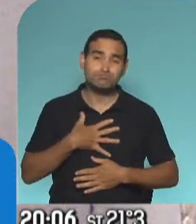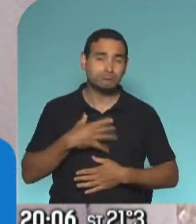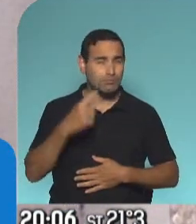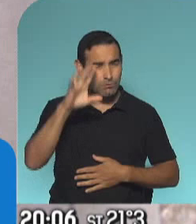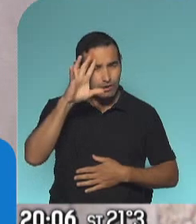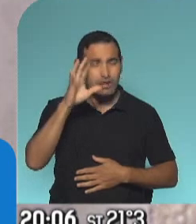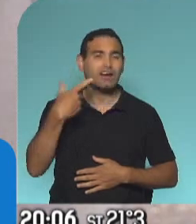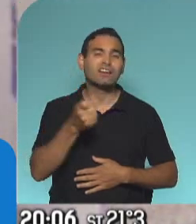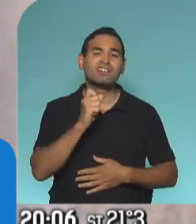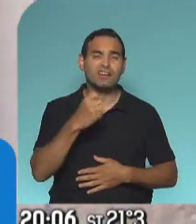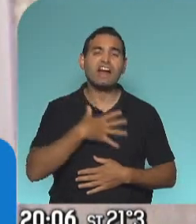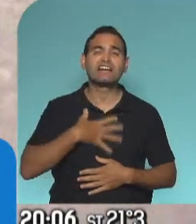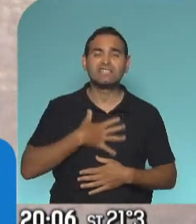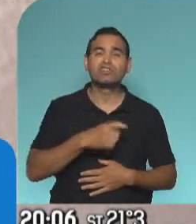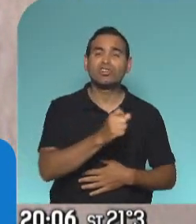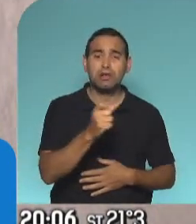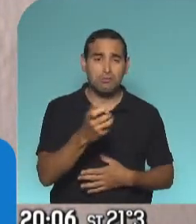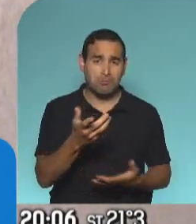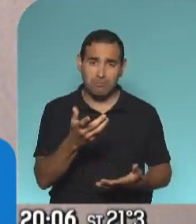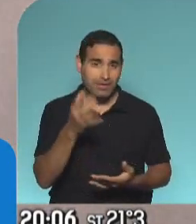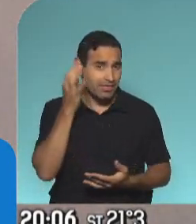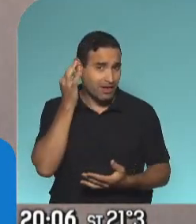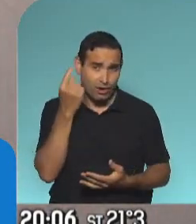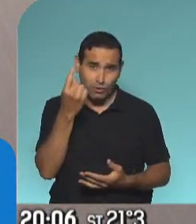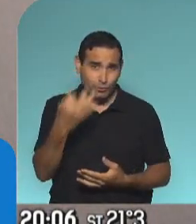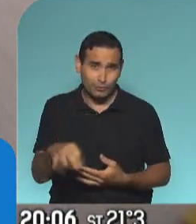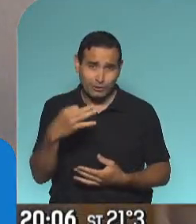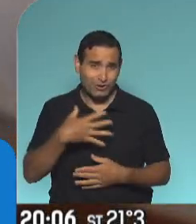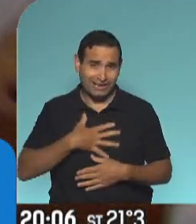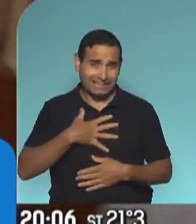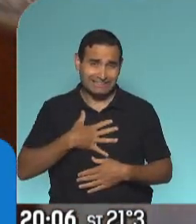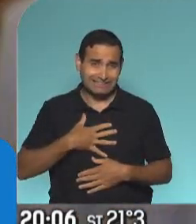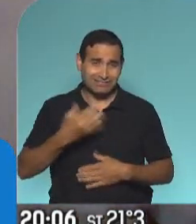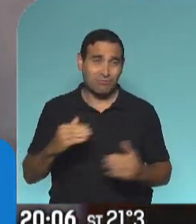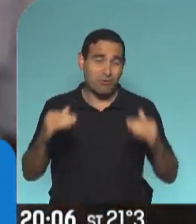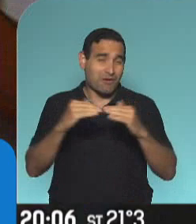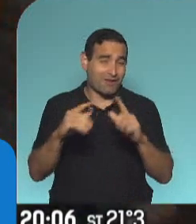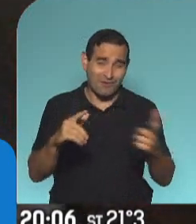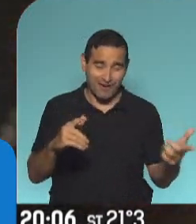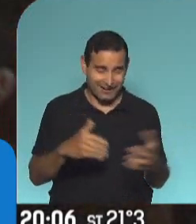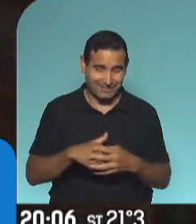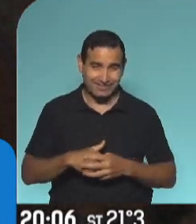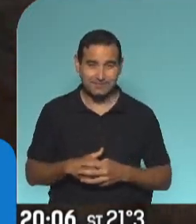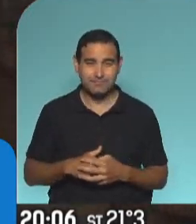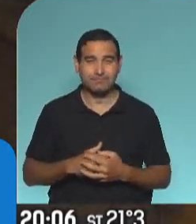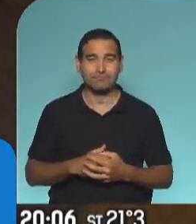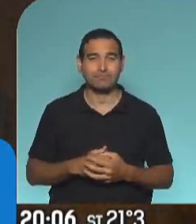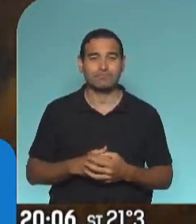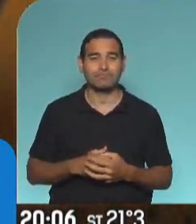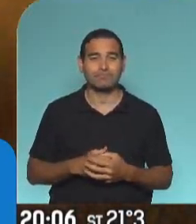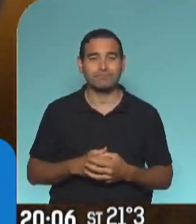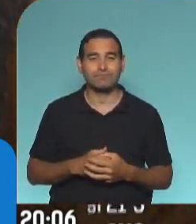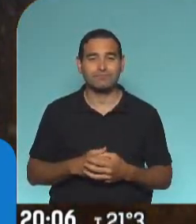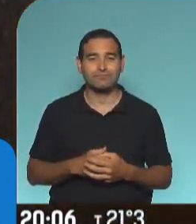recuerda, ¿a quién recuerda? ¿A qué jugador recuerda el jugador de Diego? A ninguno. Por eso uno me dijo lo que le tiene que llamar Gepetto a Diego,